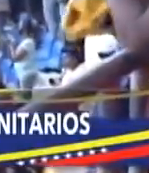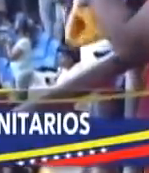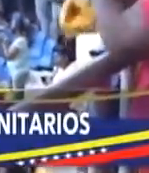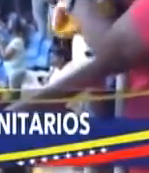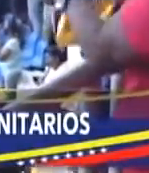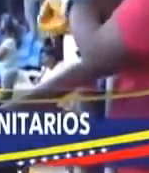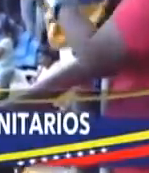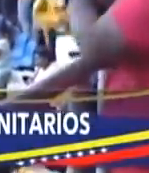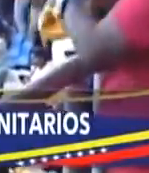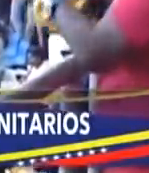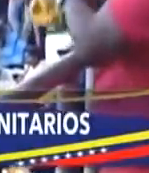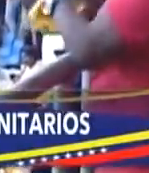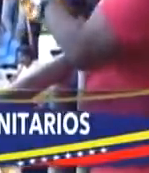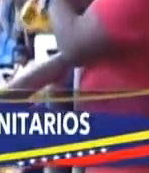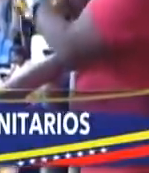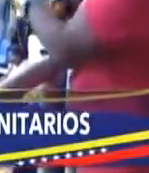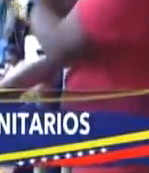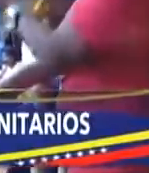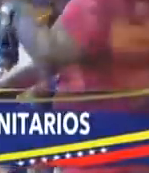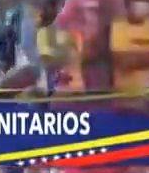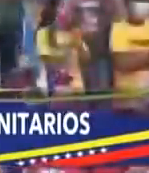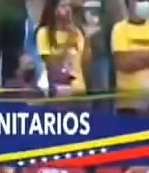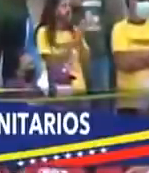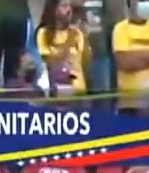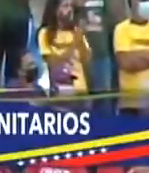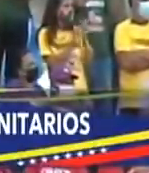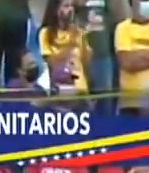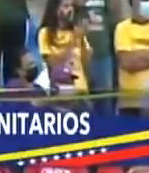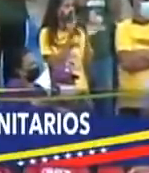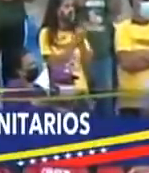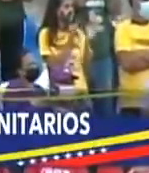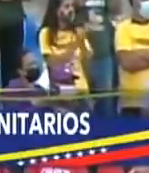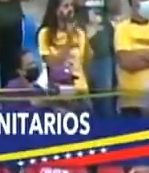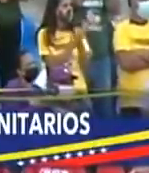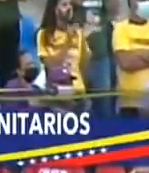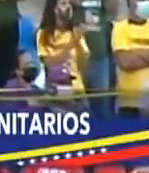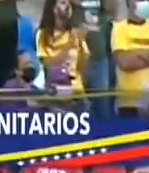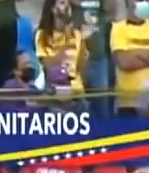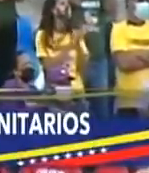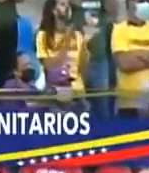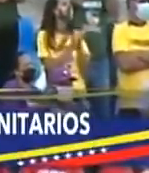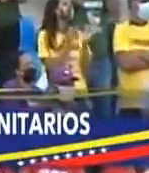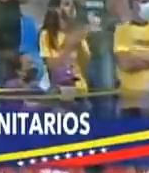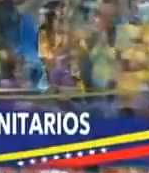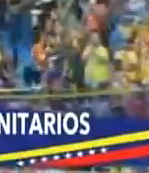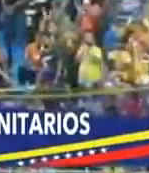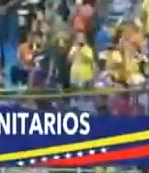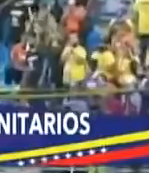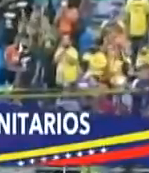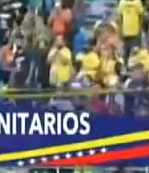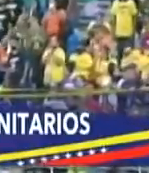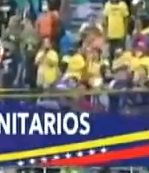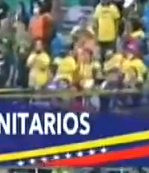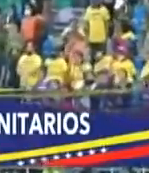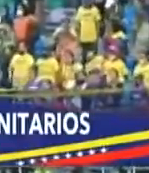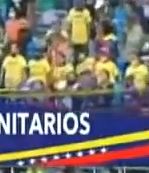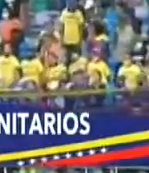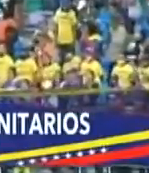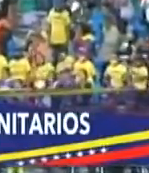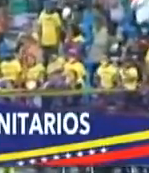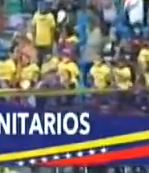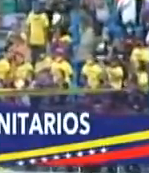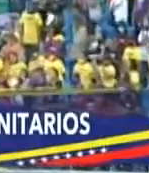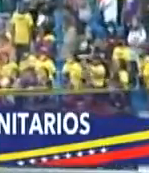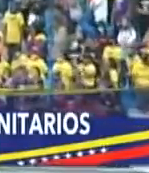una tarea inédita, una tarea histórica, además de desafío histórico, porque nunca hemos